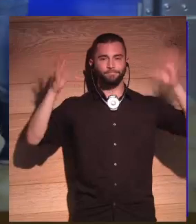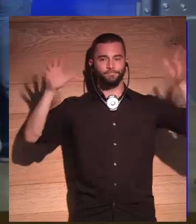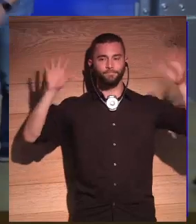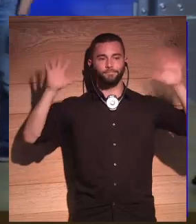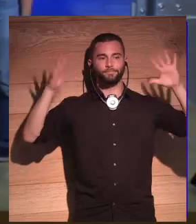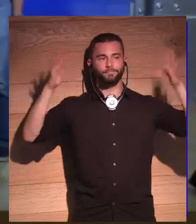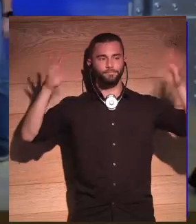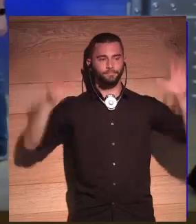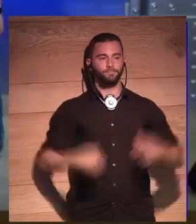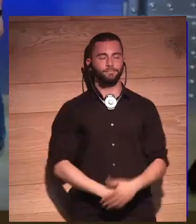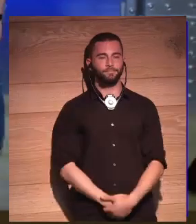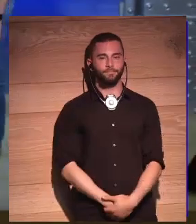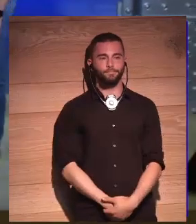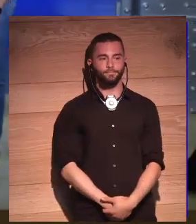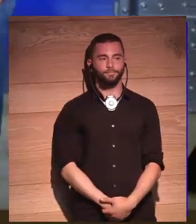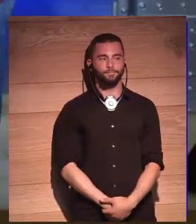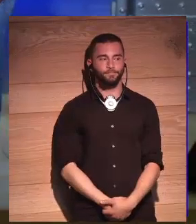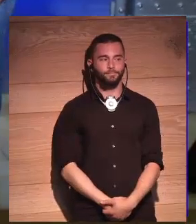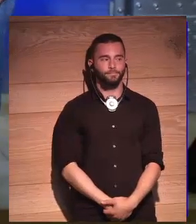Están muy tocaditos.